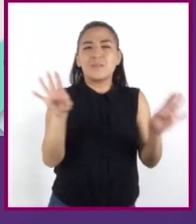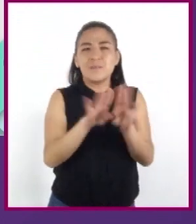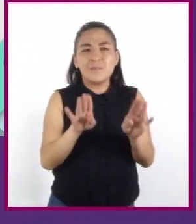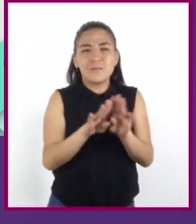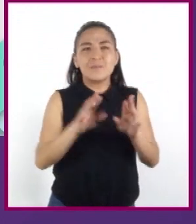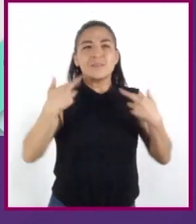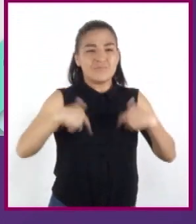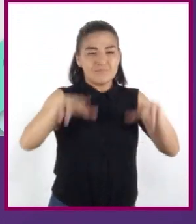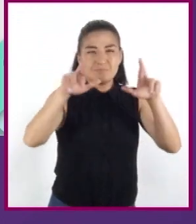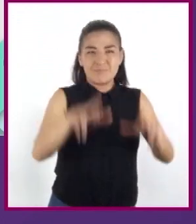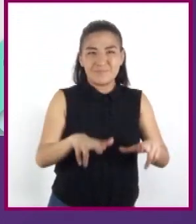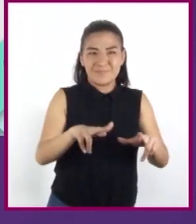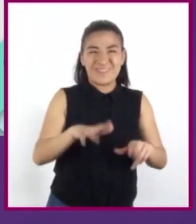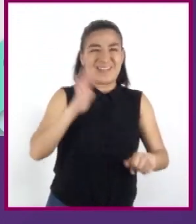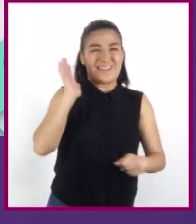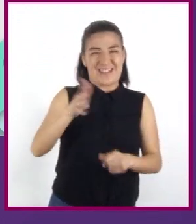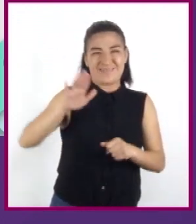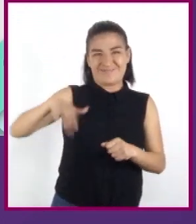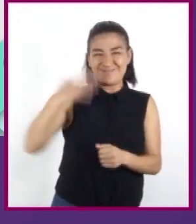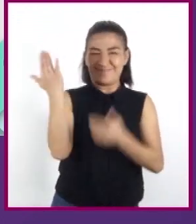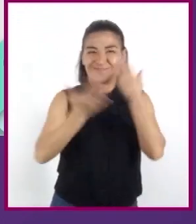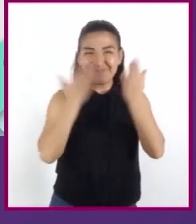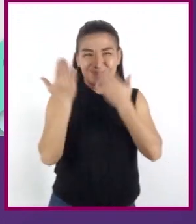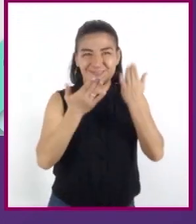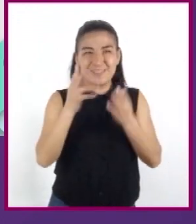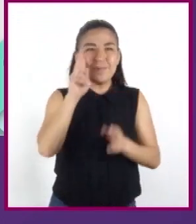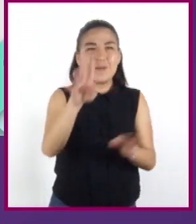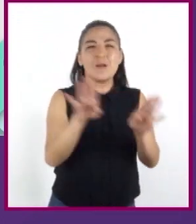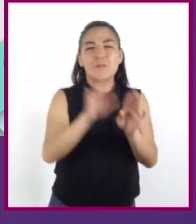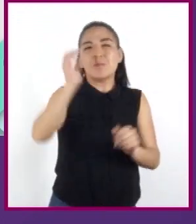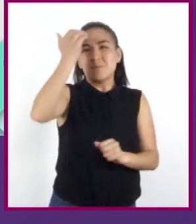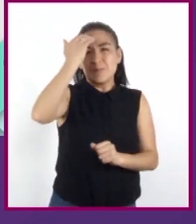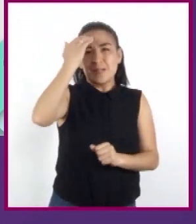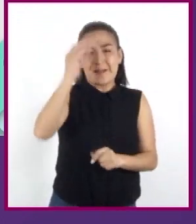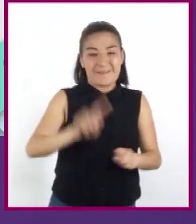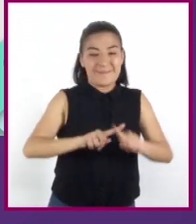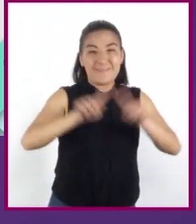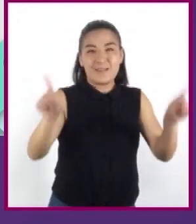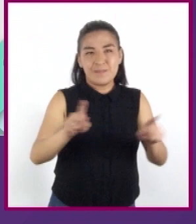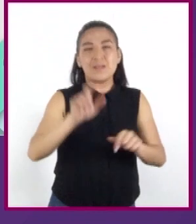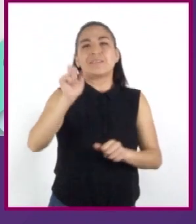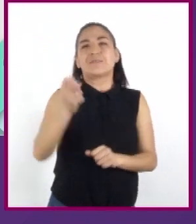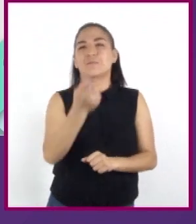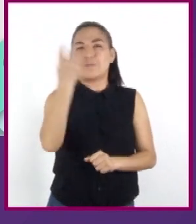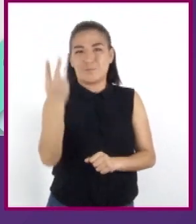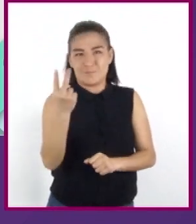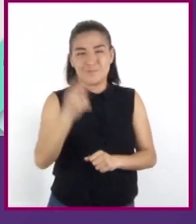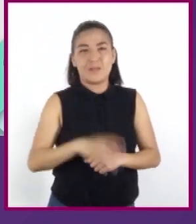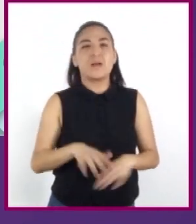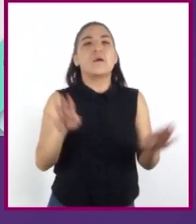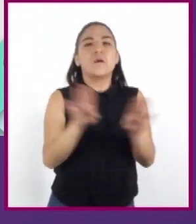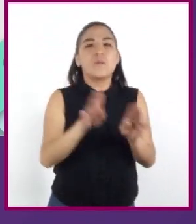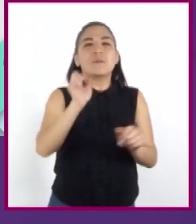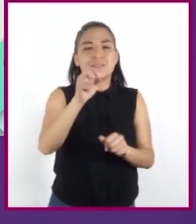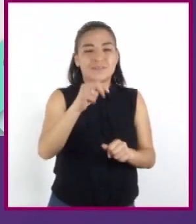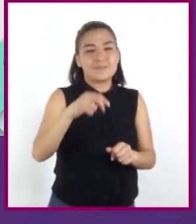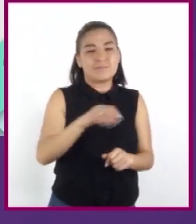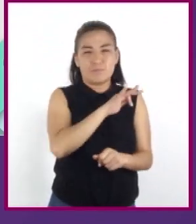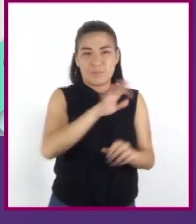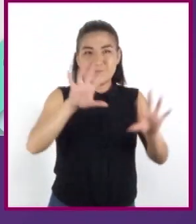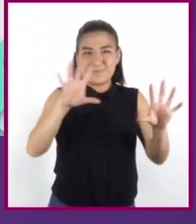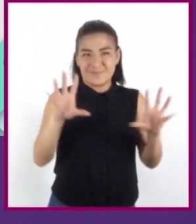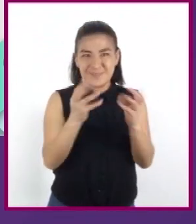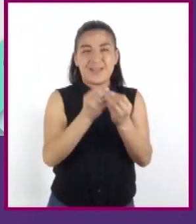expresión como las que ya habíamos estudiado antes, conocidas como diferencia de cuadrados. Para resolverla, lo primero que debemos